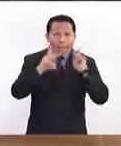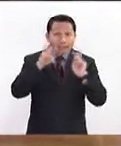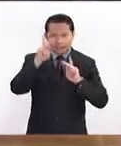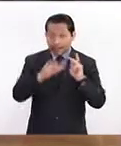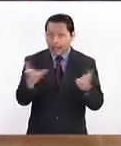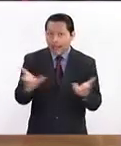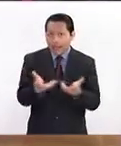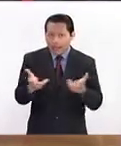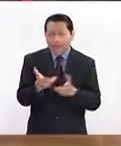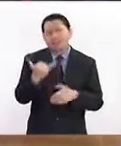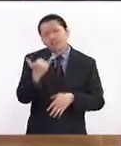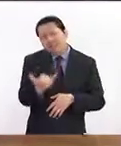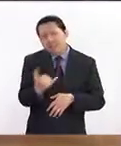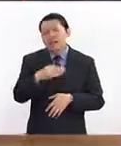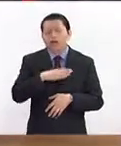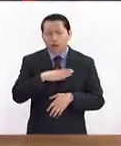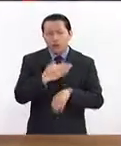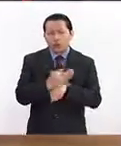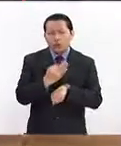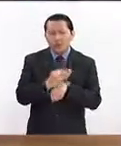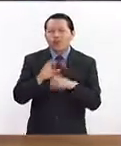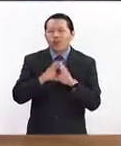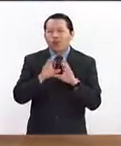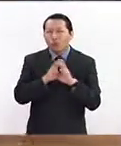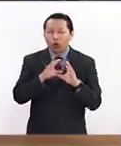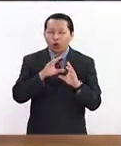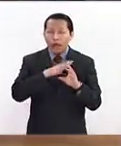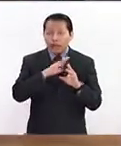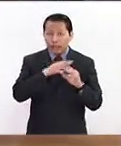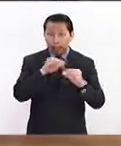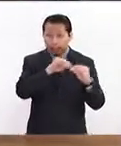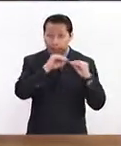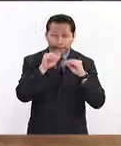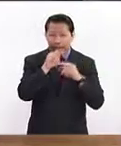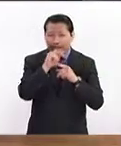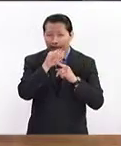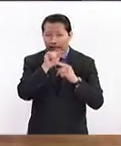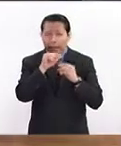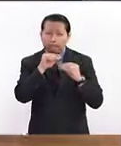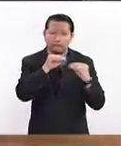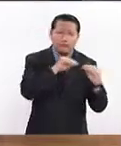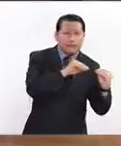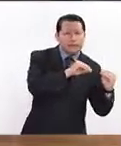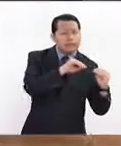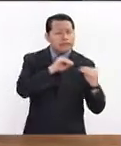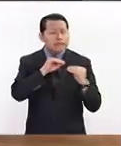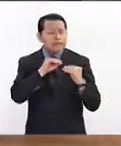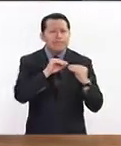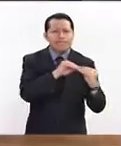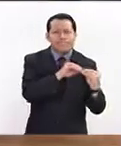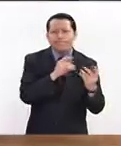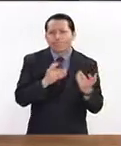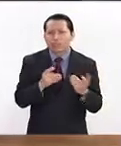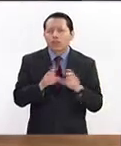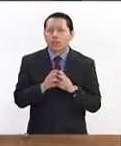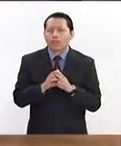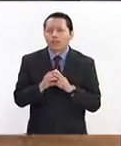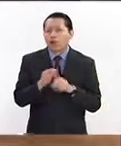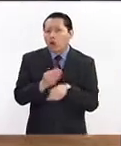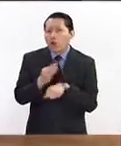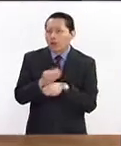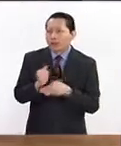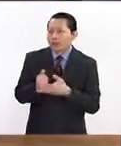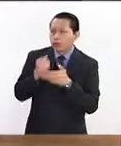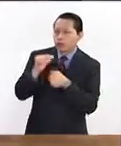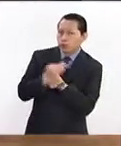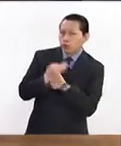que además en estos momentos de estira y afloje dentro de lo que es la renegociación del Telecán, pues es una especie como de oxígeno en esta relación,